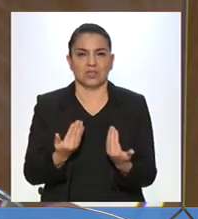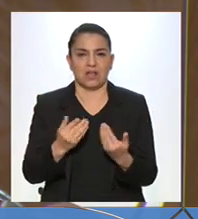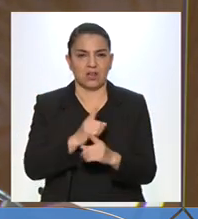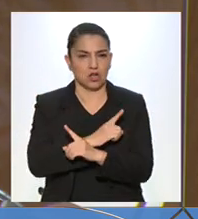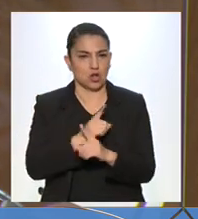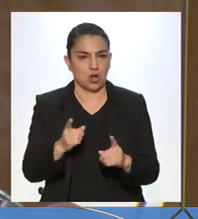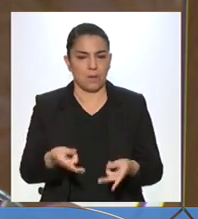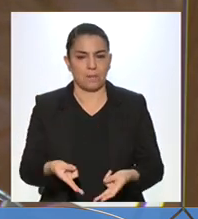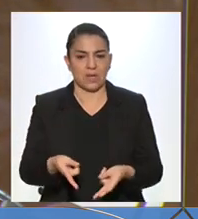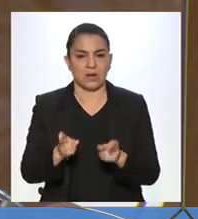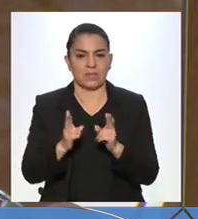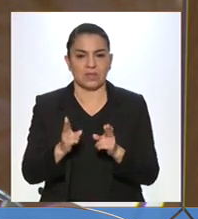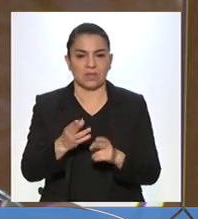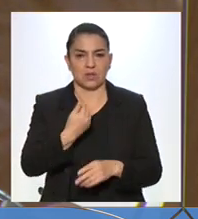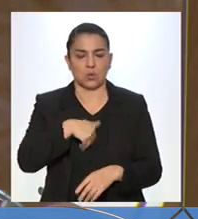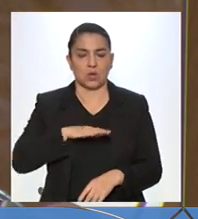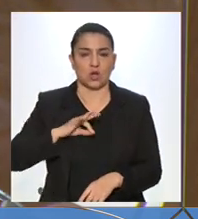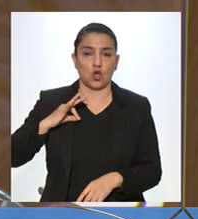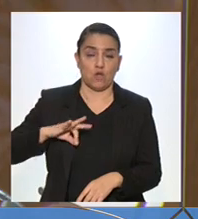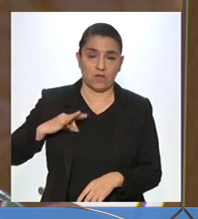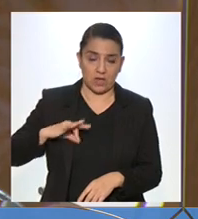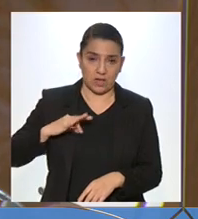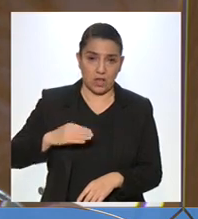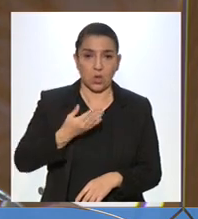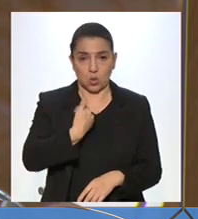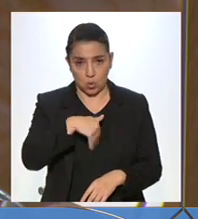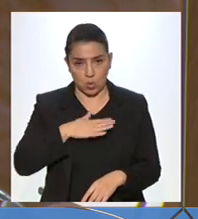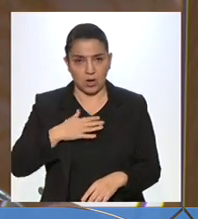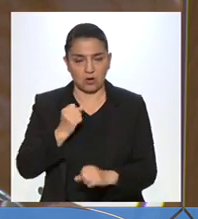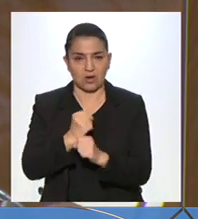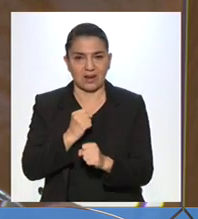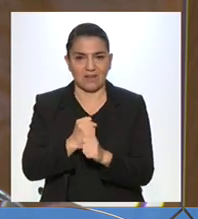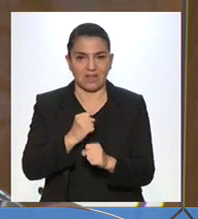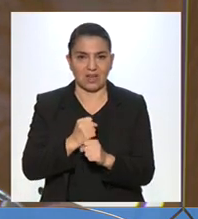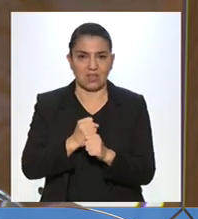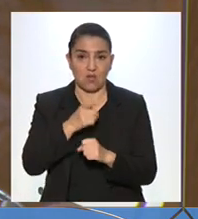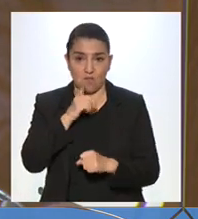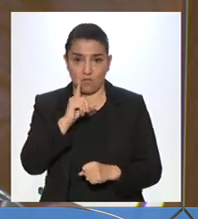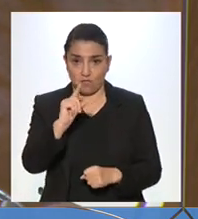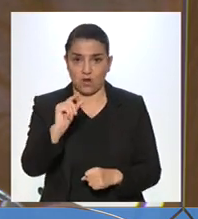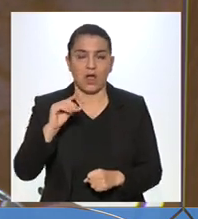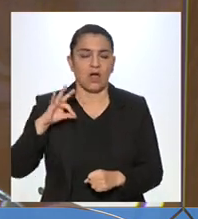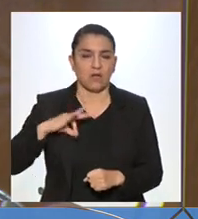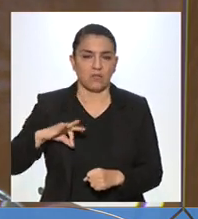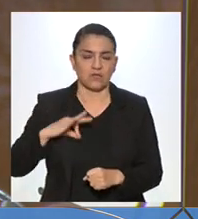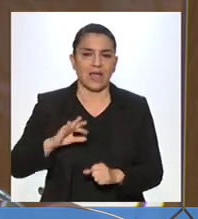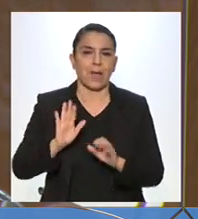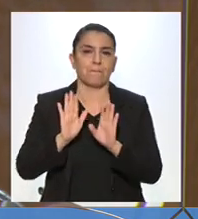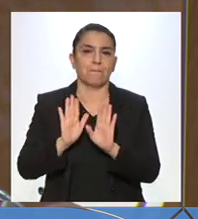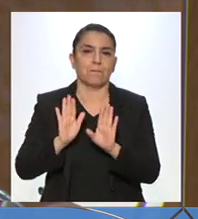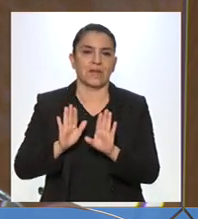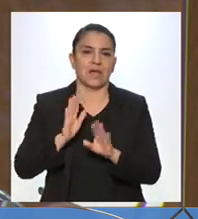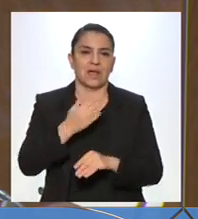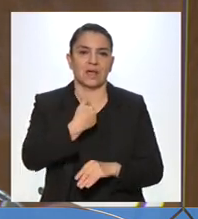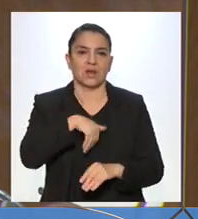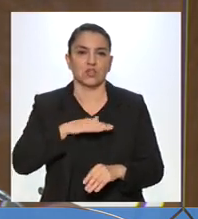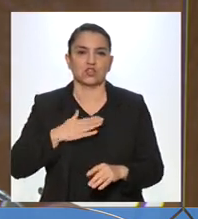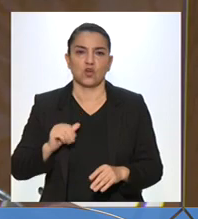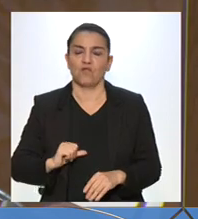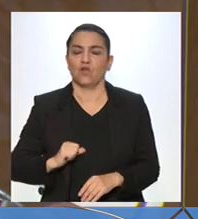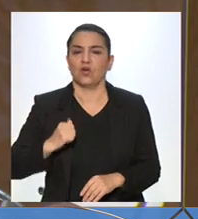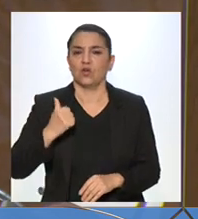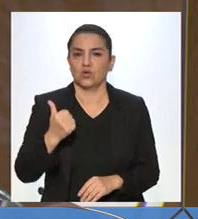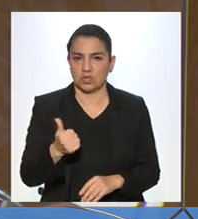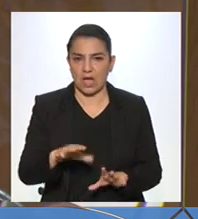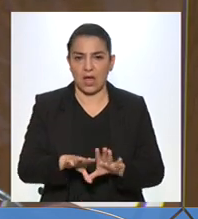permitir que nuestros jubilados, nuestros pensionados, que nuestros trabajadores que están a punto de hacerlo, esperar a que nosotros tengamos la voluntad de